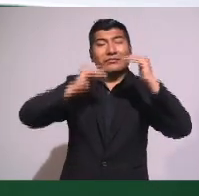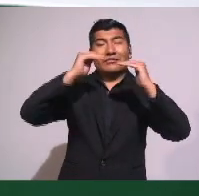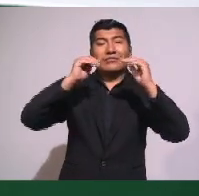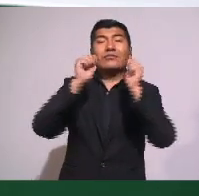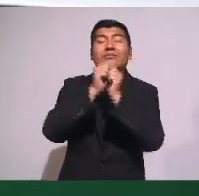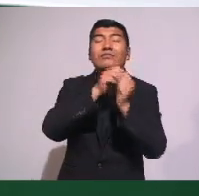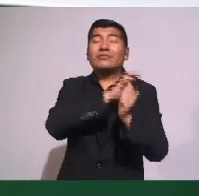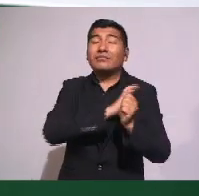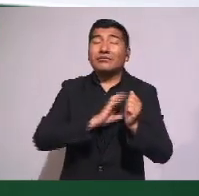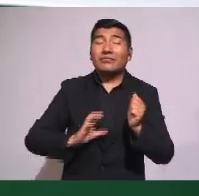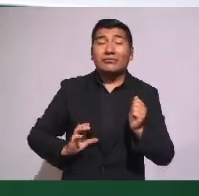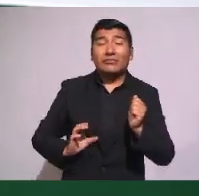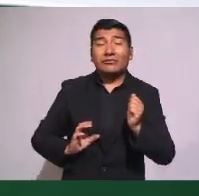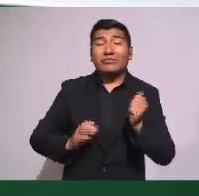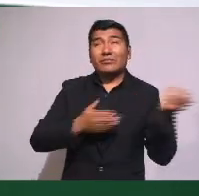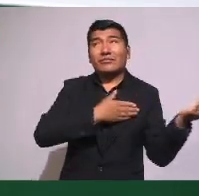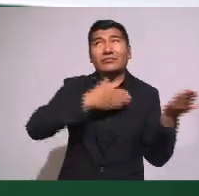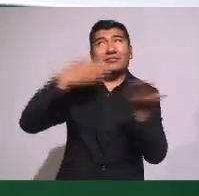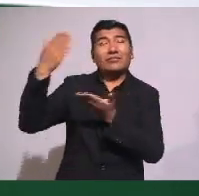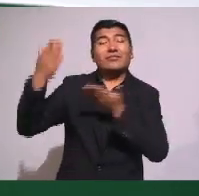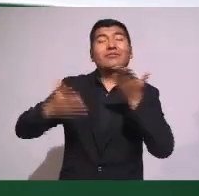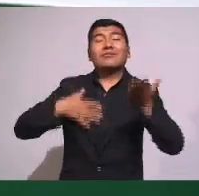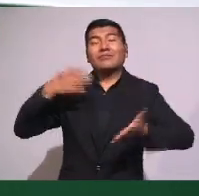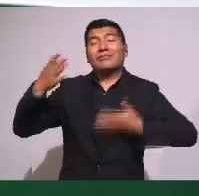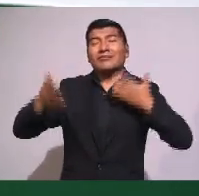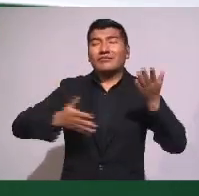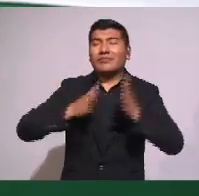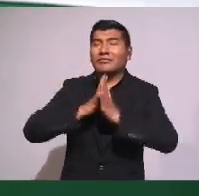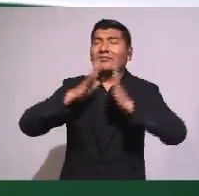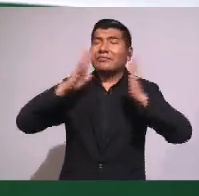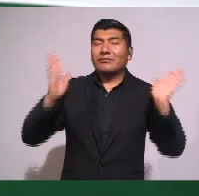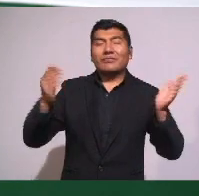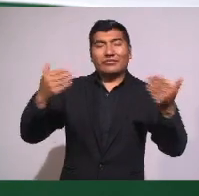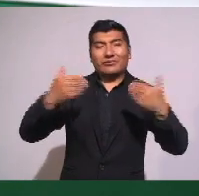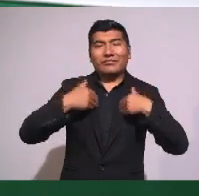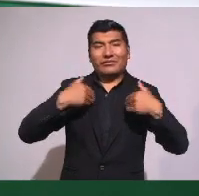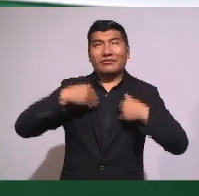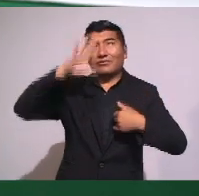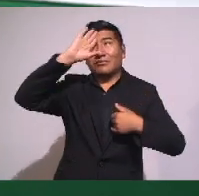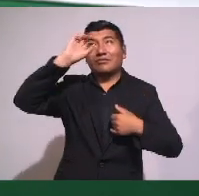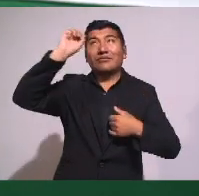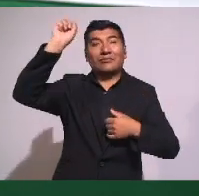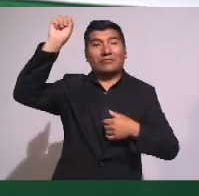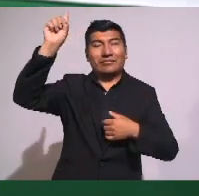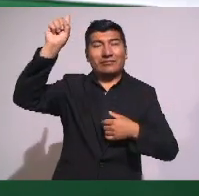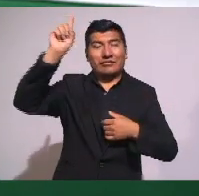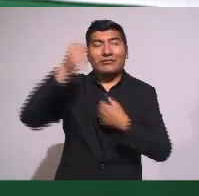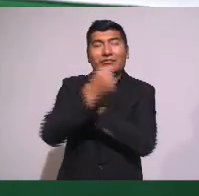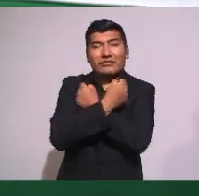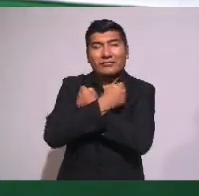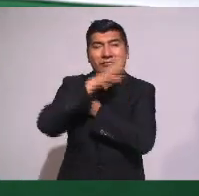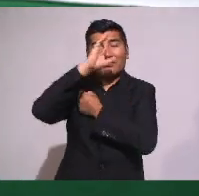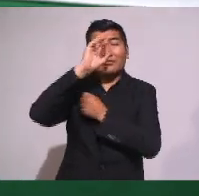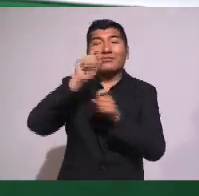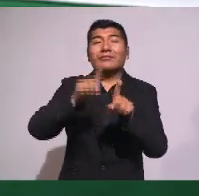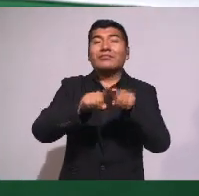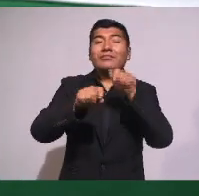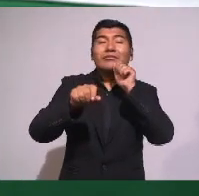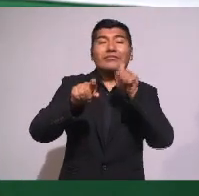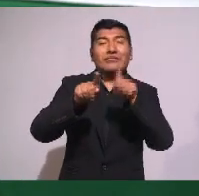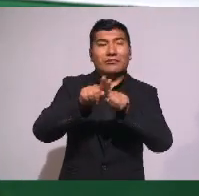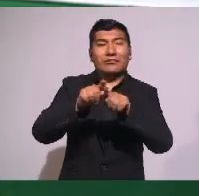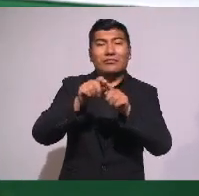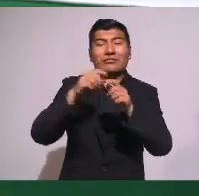Cristo y nos lleven a la felicidad plena que tuvo Cristo. Pues, queridos hermanos, iluminados por